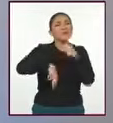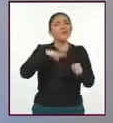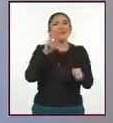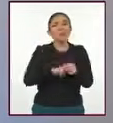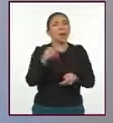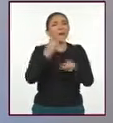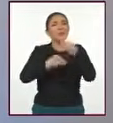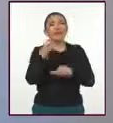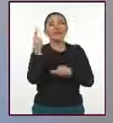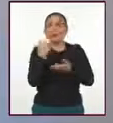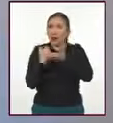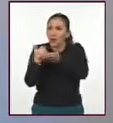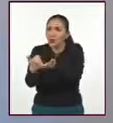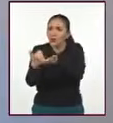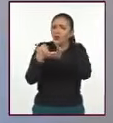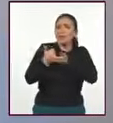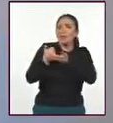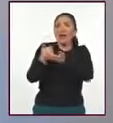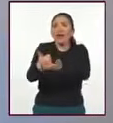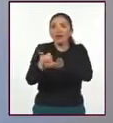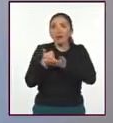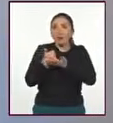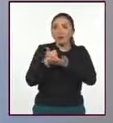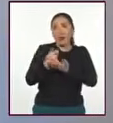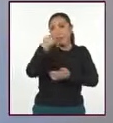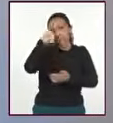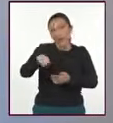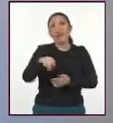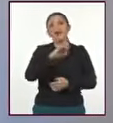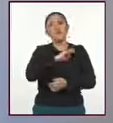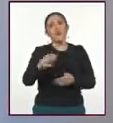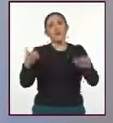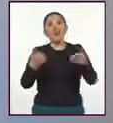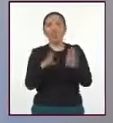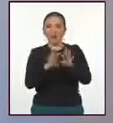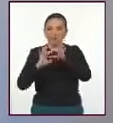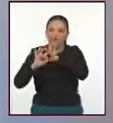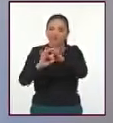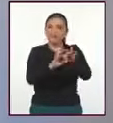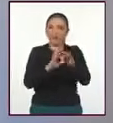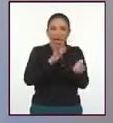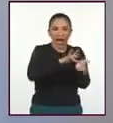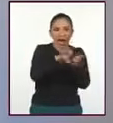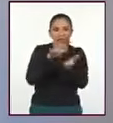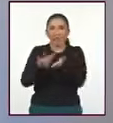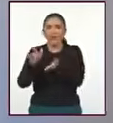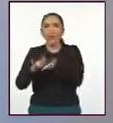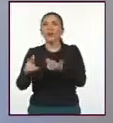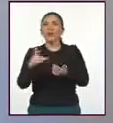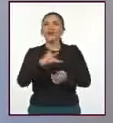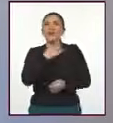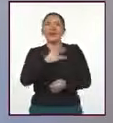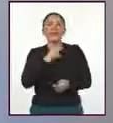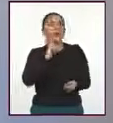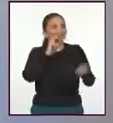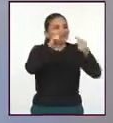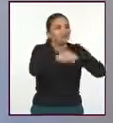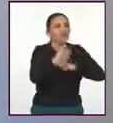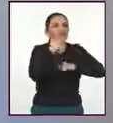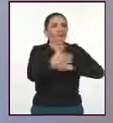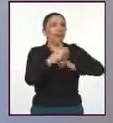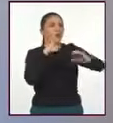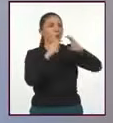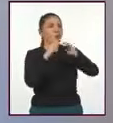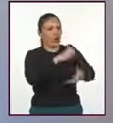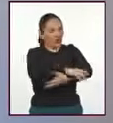apoyo de otras personas, el que se formen estas redes de apoyo con empatía, con comunicación, con